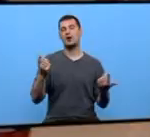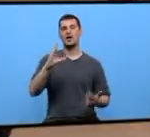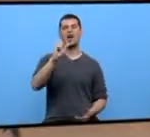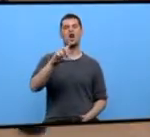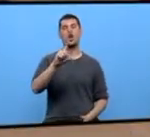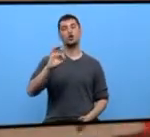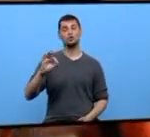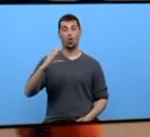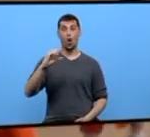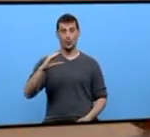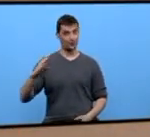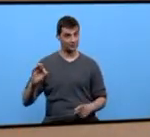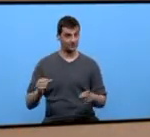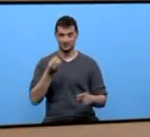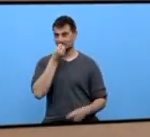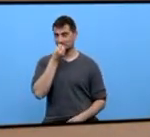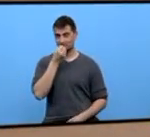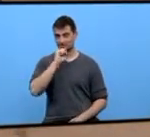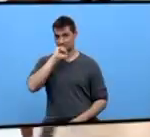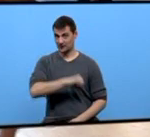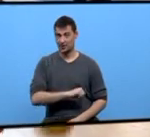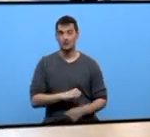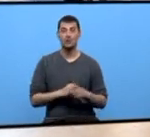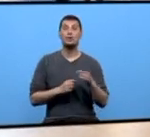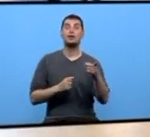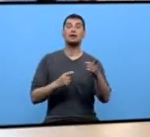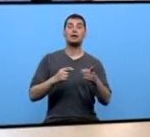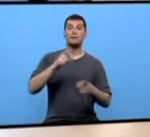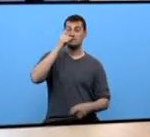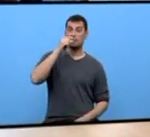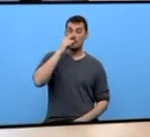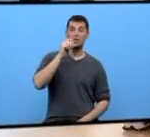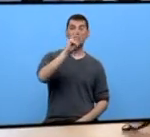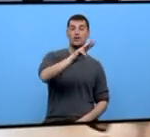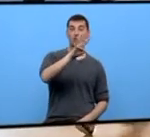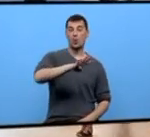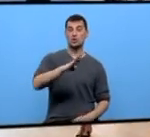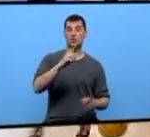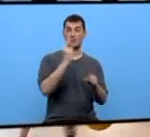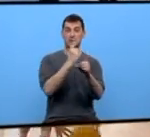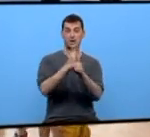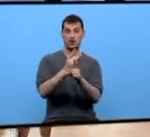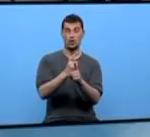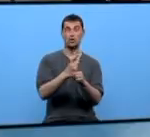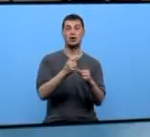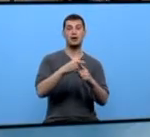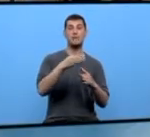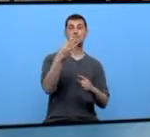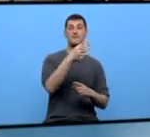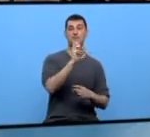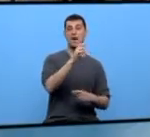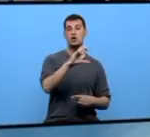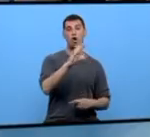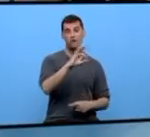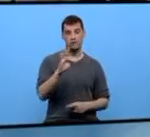de Cobos. Mentre o Breogán xoga esta fin de semana, o terceiro e cuarto partido do play-off, os mini disputarán na Coruña a